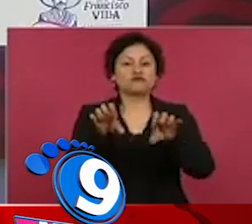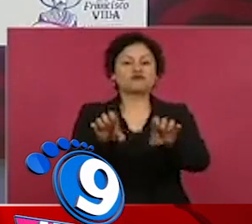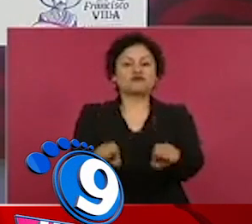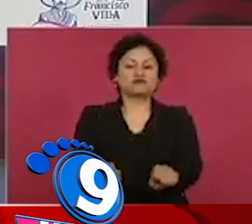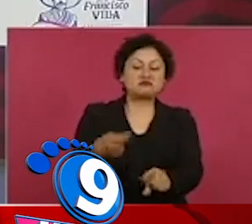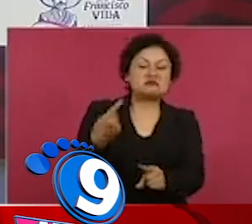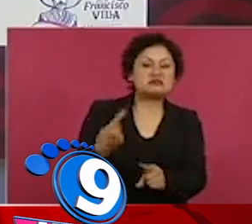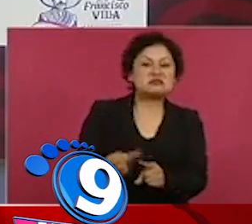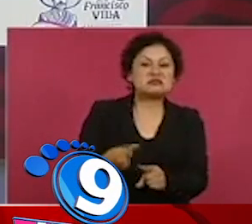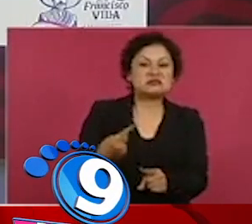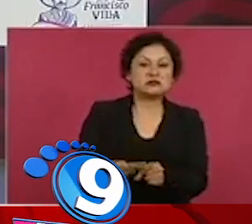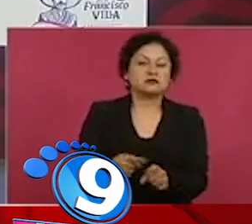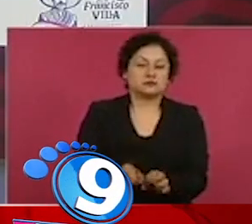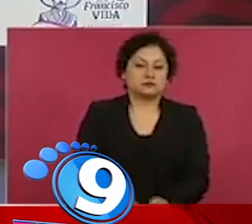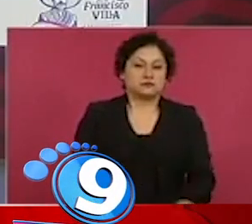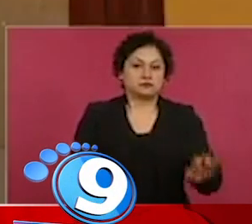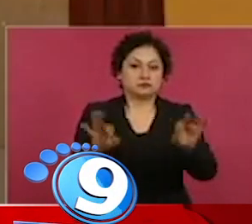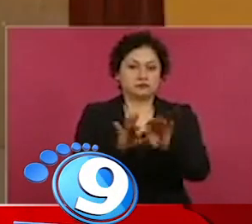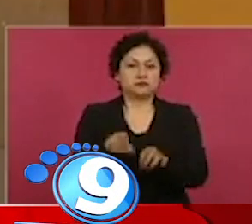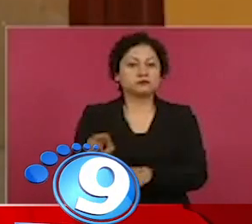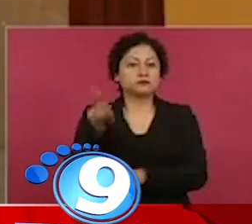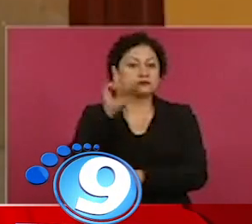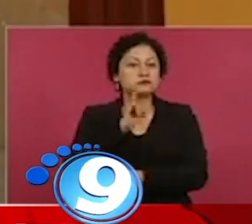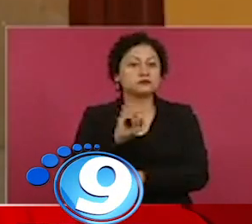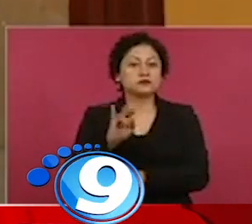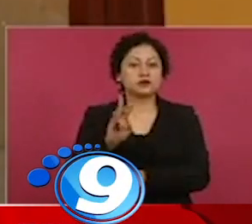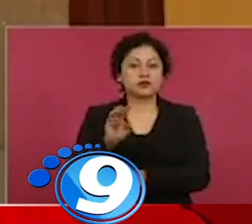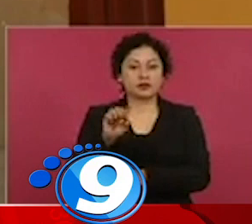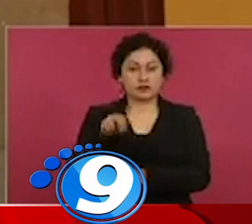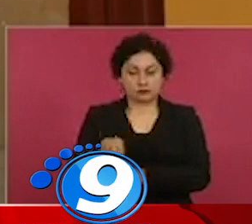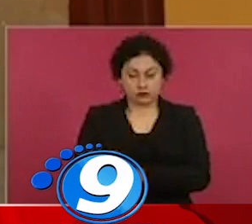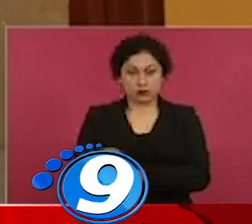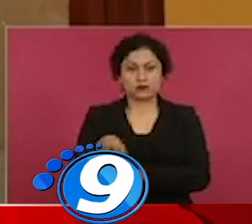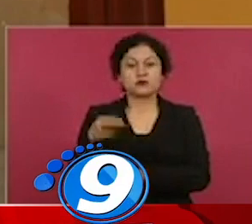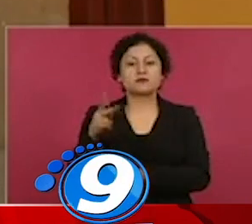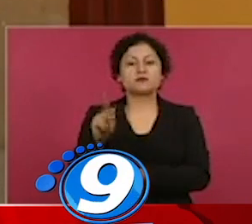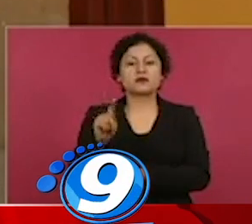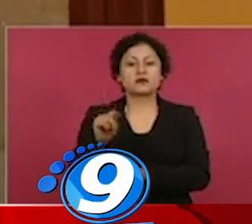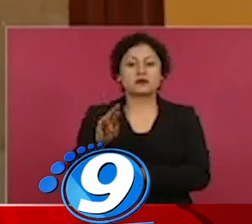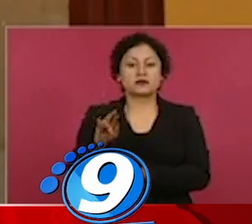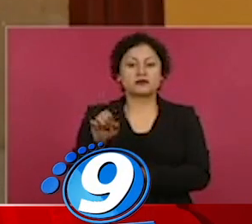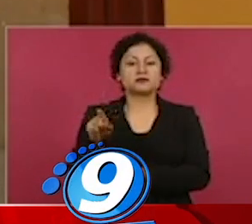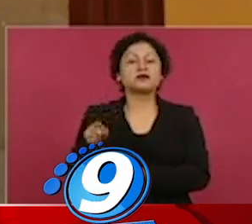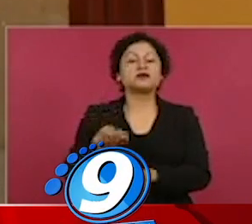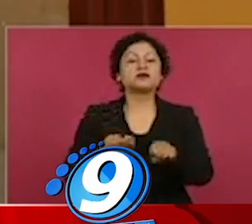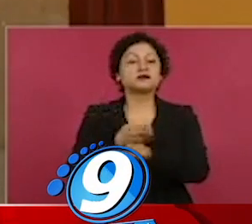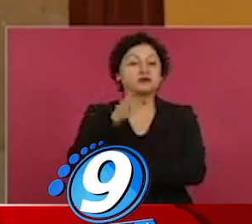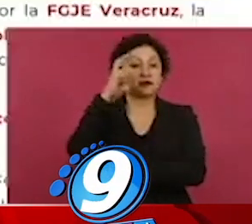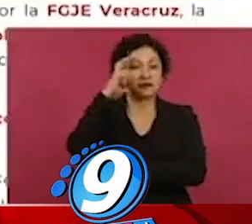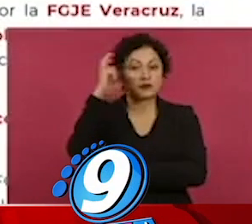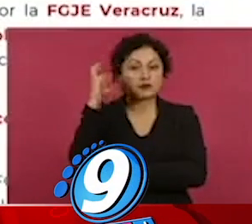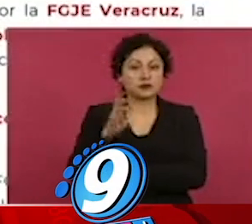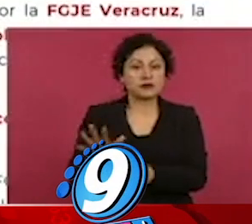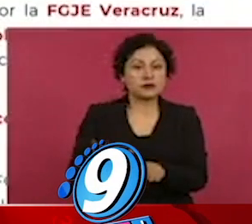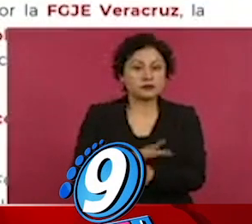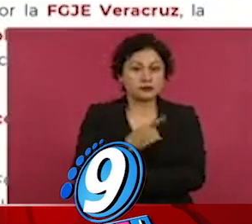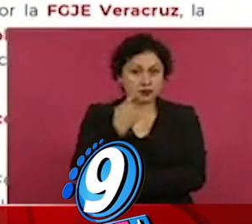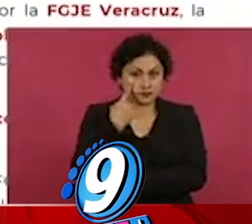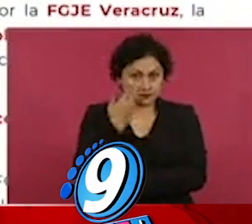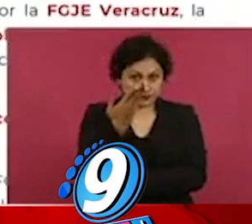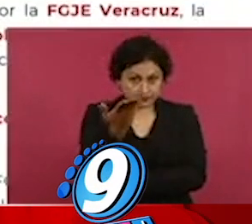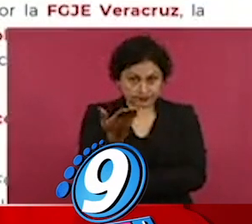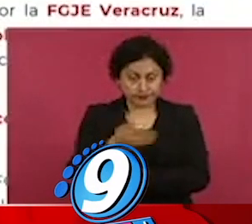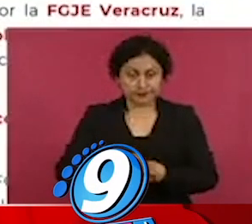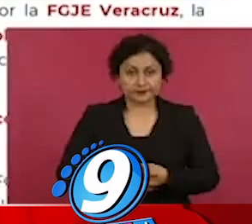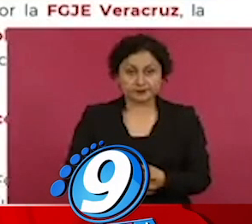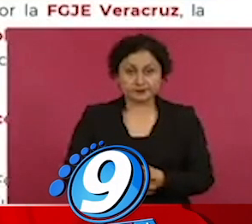tenemos a ivón Patricia n ella fue detenida en el Estado de Hidalgo por su presunta participación en